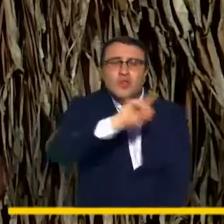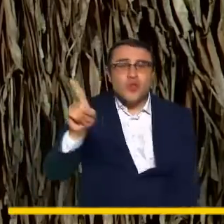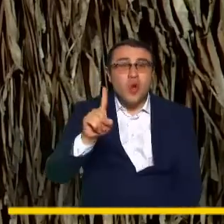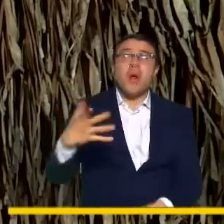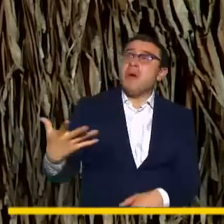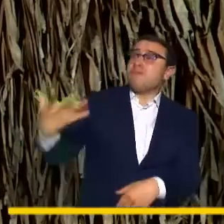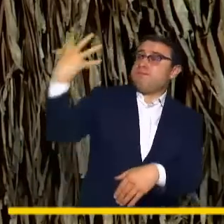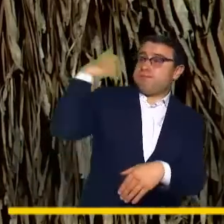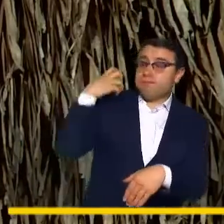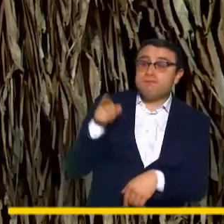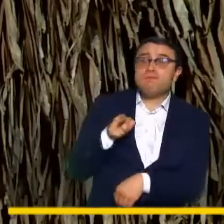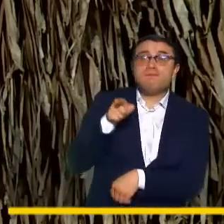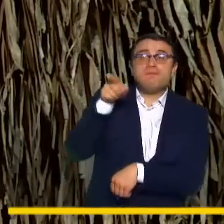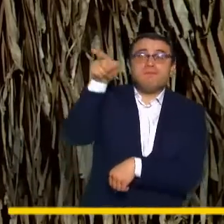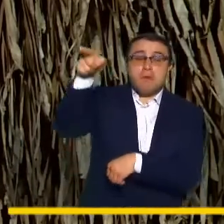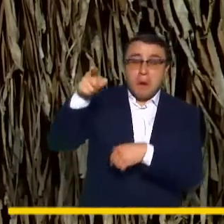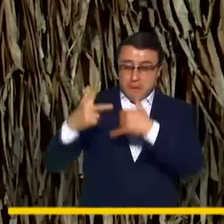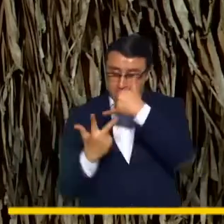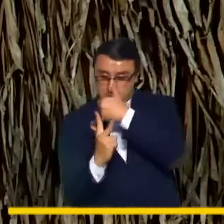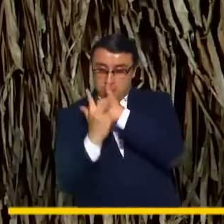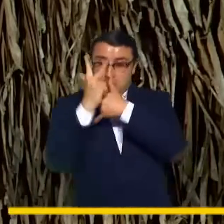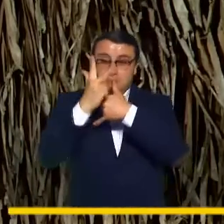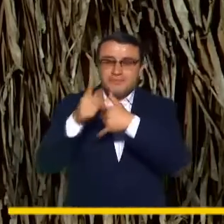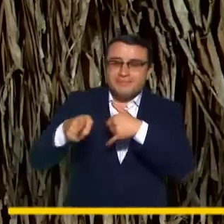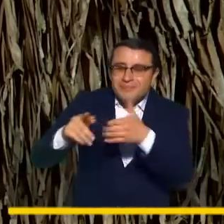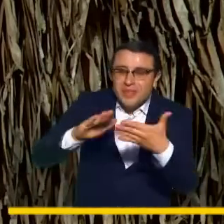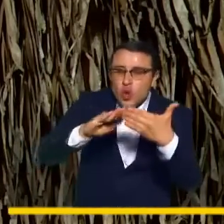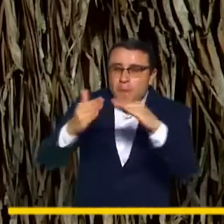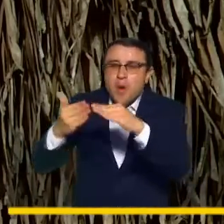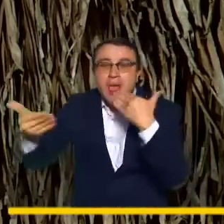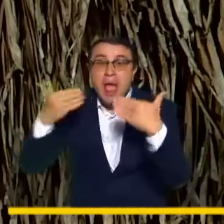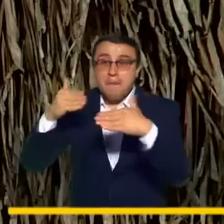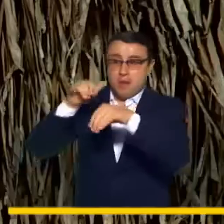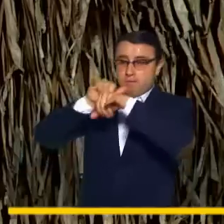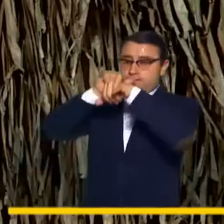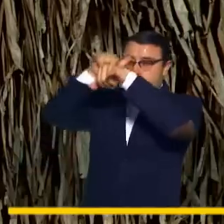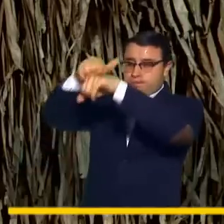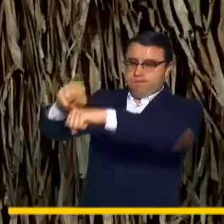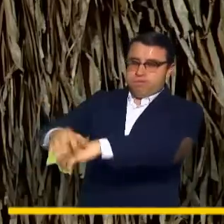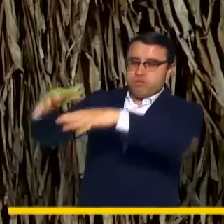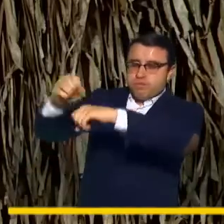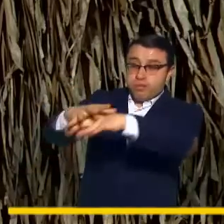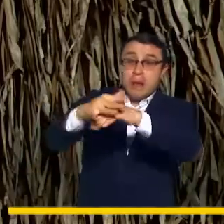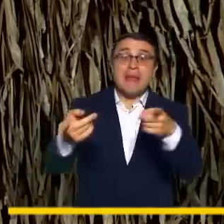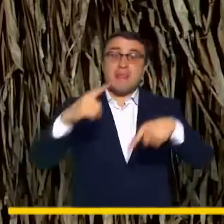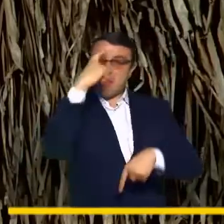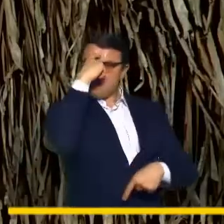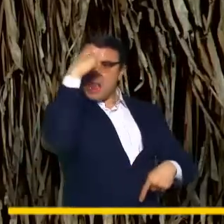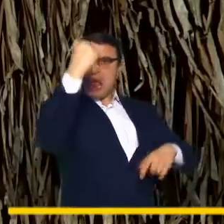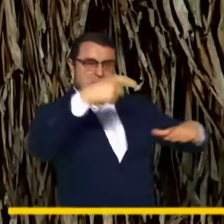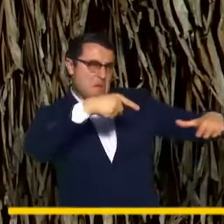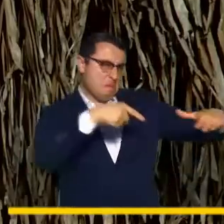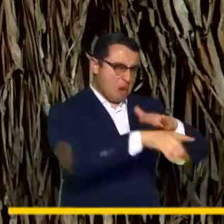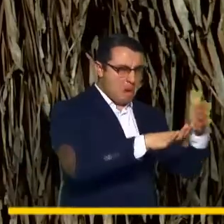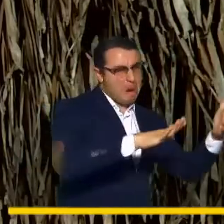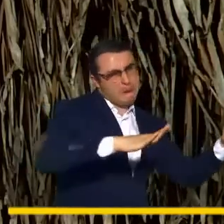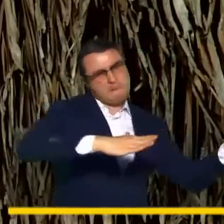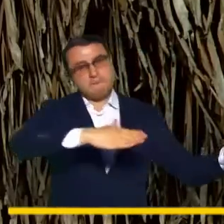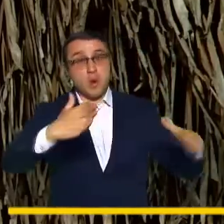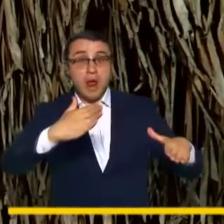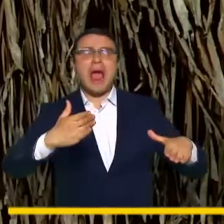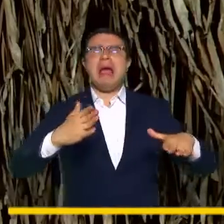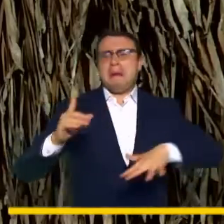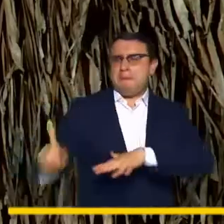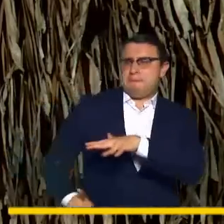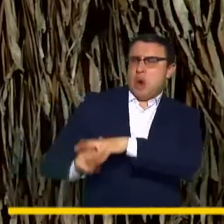cooperativas campesinas por allá en los Andes. Ya lo probaron cuando asesinaron a Jorge Eliécer Gaitán. ¿Cuánto